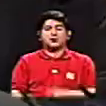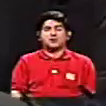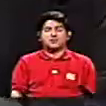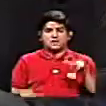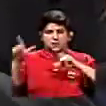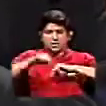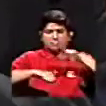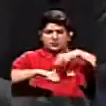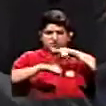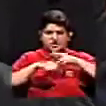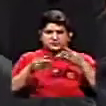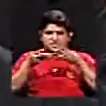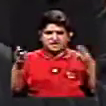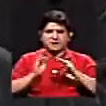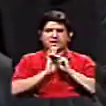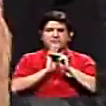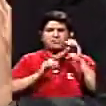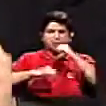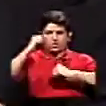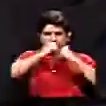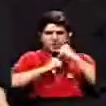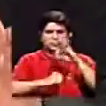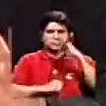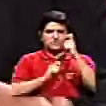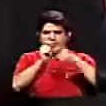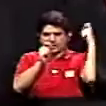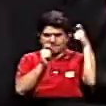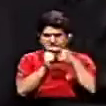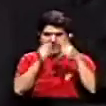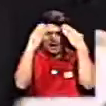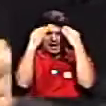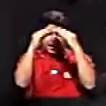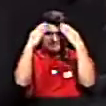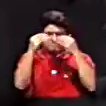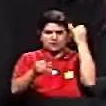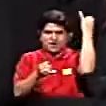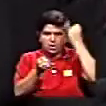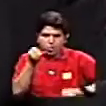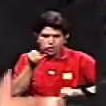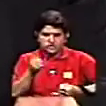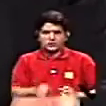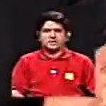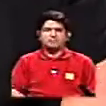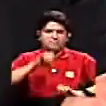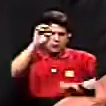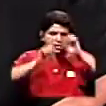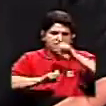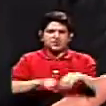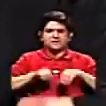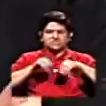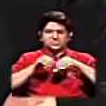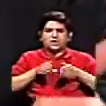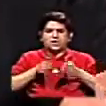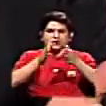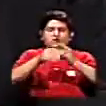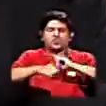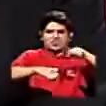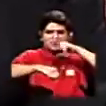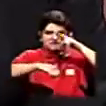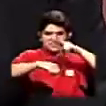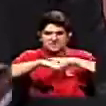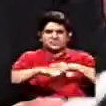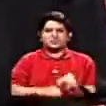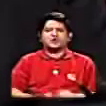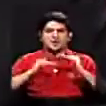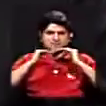ANAME de una manera muy específica en su informe, en su último informe de evaluación de la Red Vial Nacional Pavimentada de Costa Rica